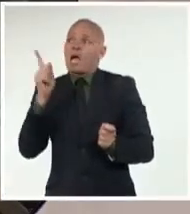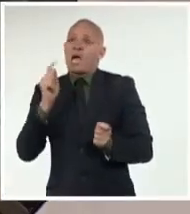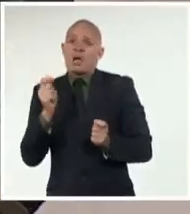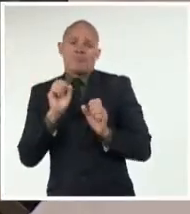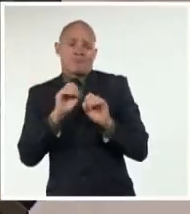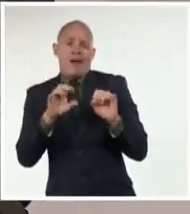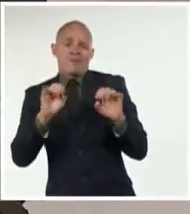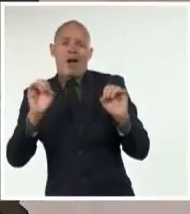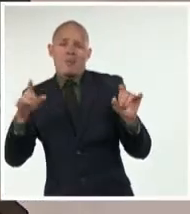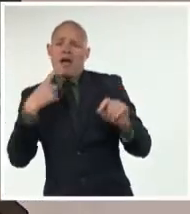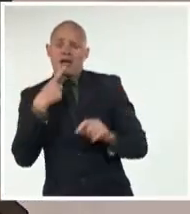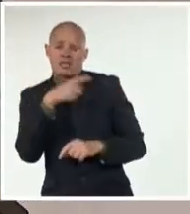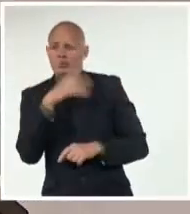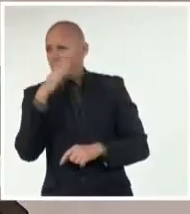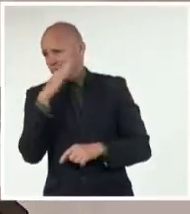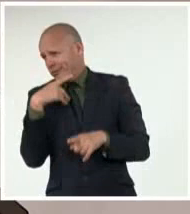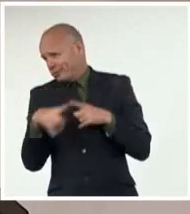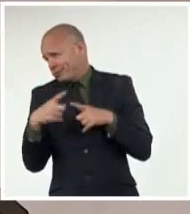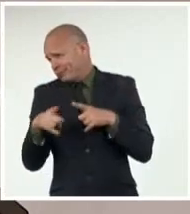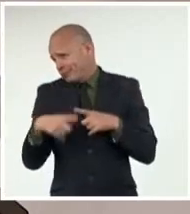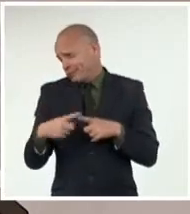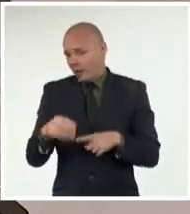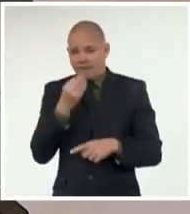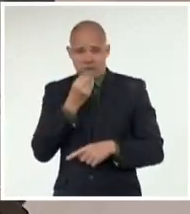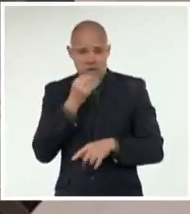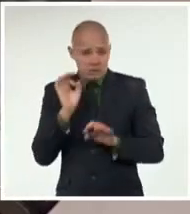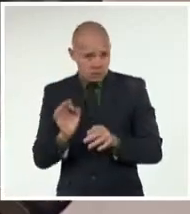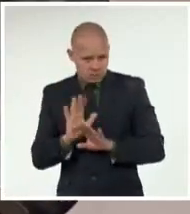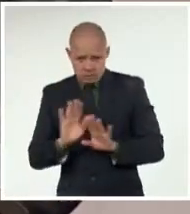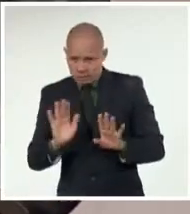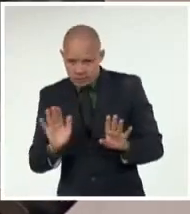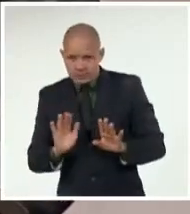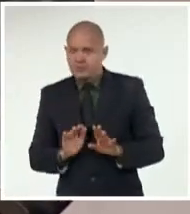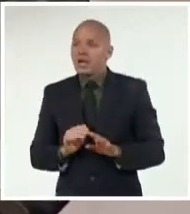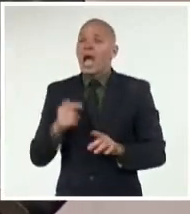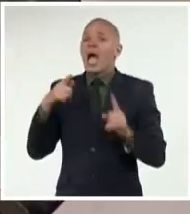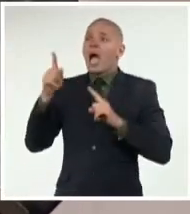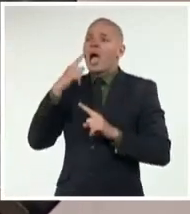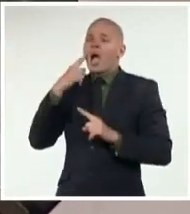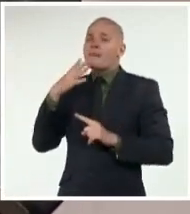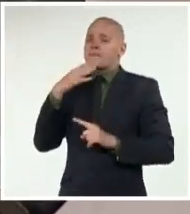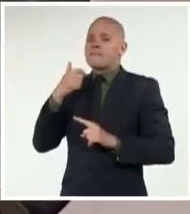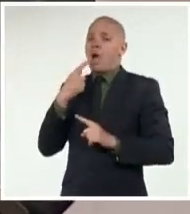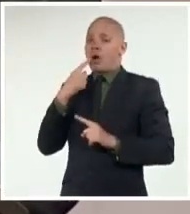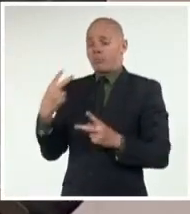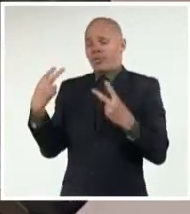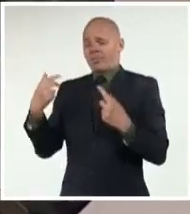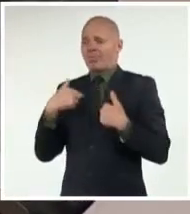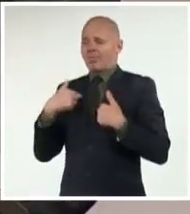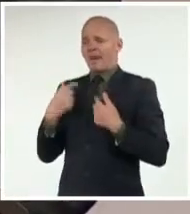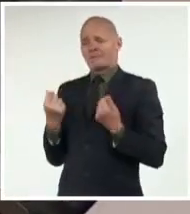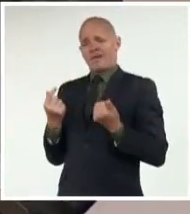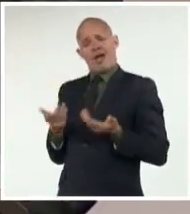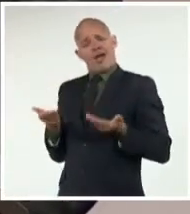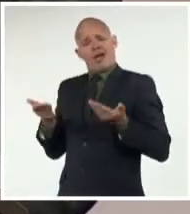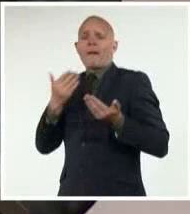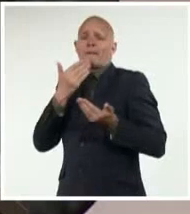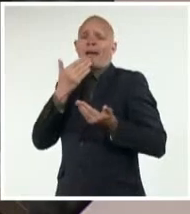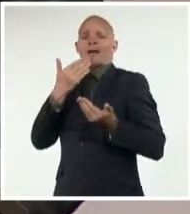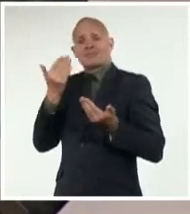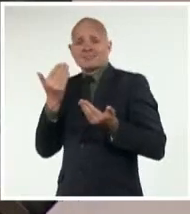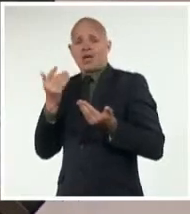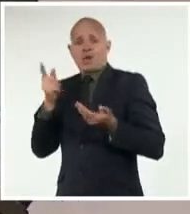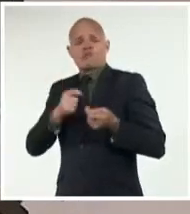fuerzas, reforzar la implementación de lo peor del modelo consumista, enajenador y depredador, e imponernos los